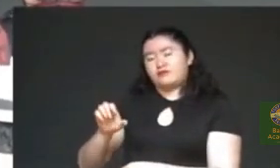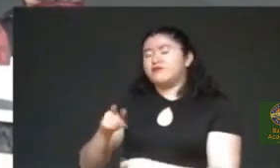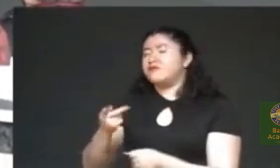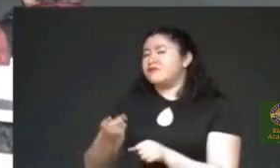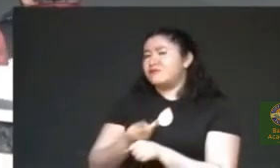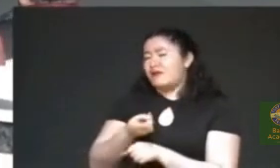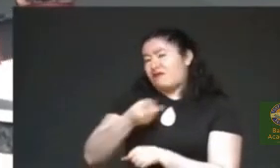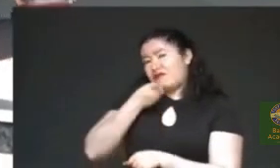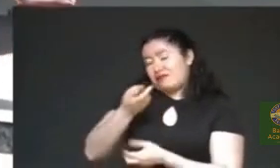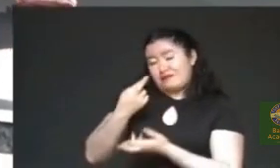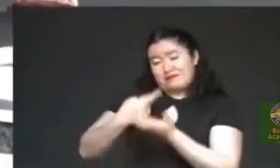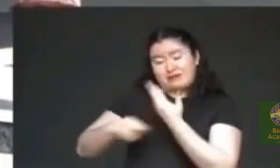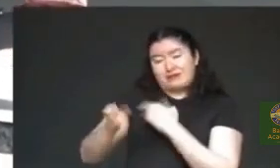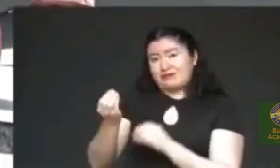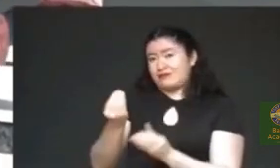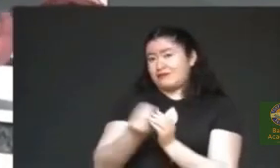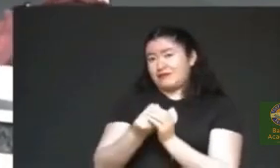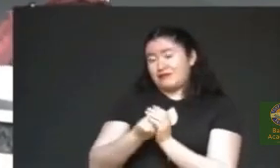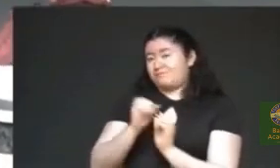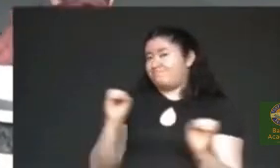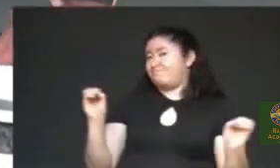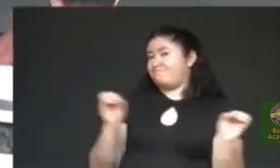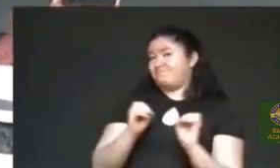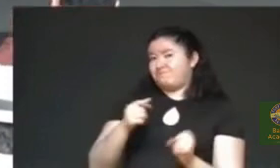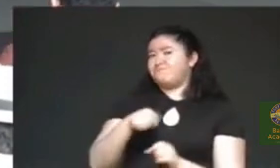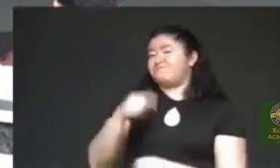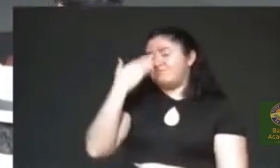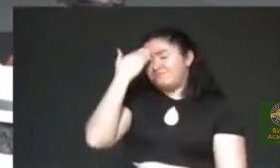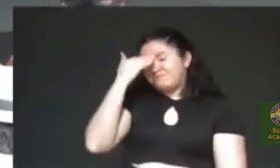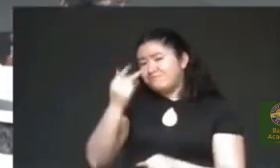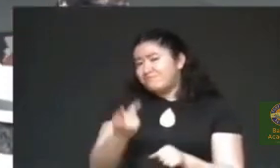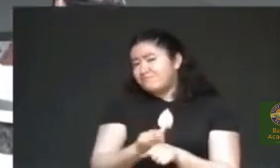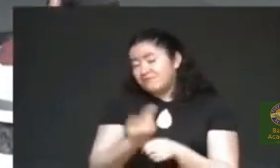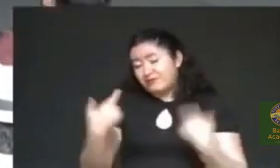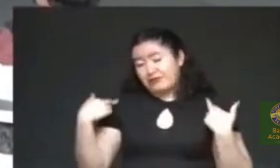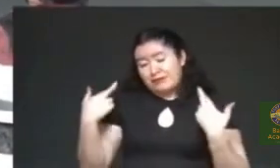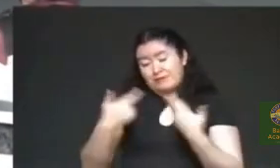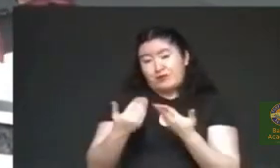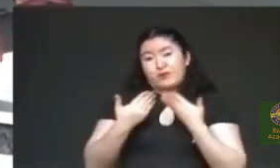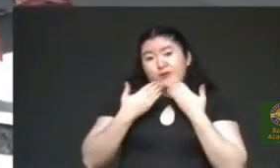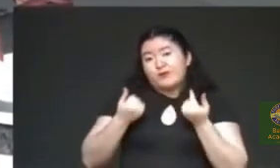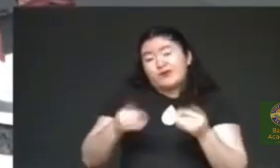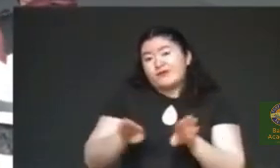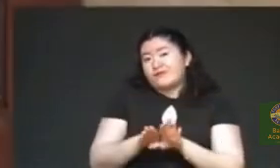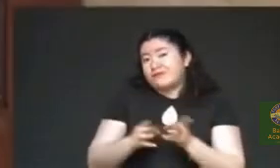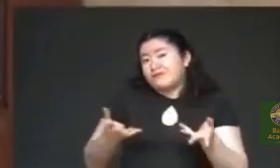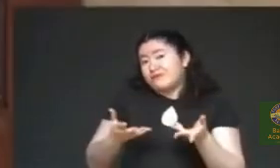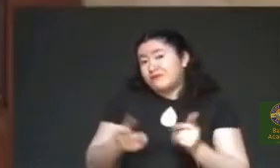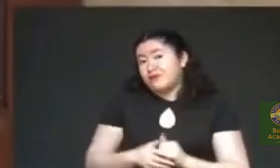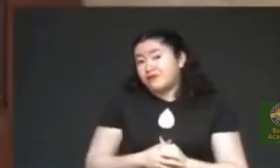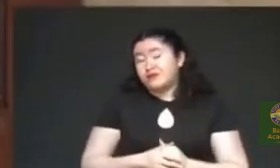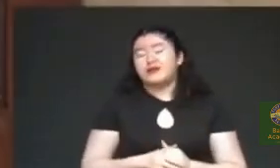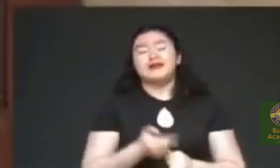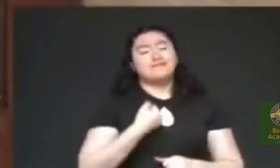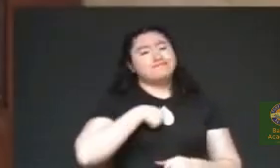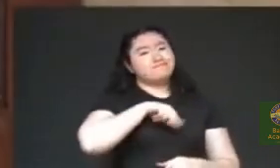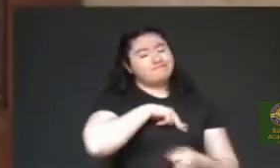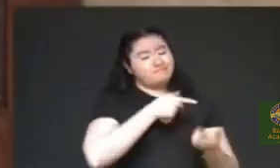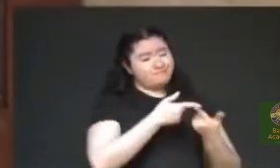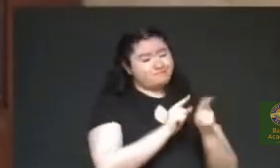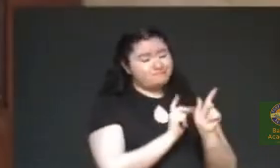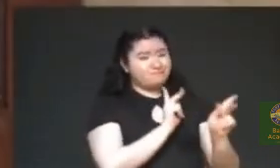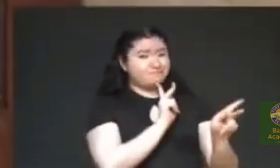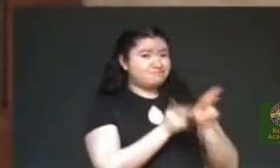a proceder en estos casos? Si ya tienen una cifra aproximada, porque pues, si no hay maestro, pues es complicado. No, estamos platicando.